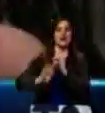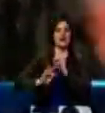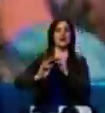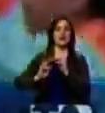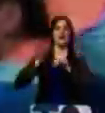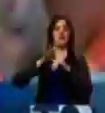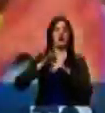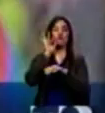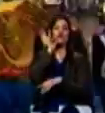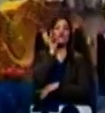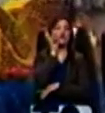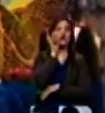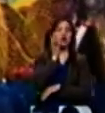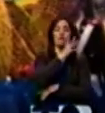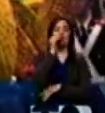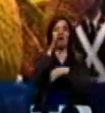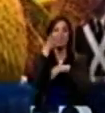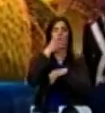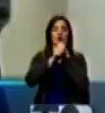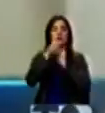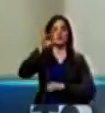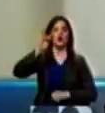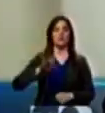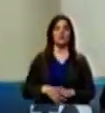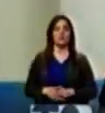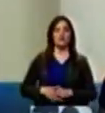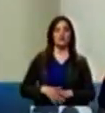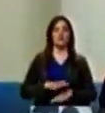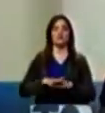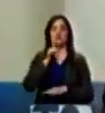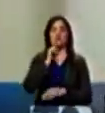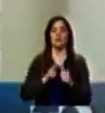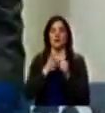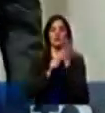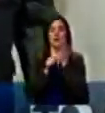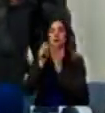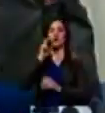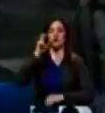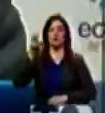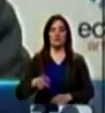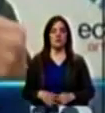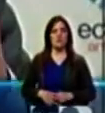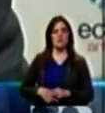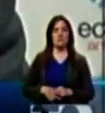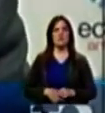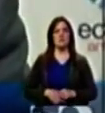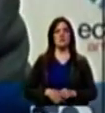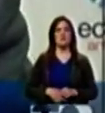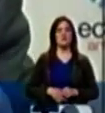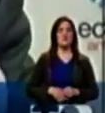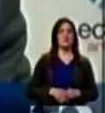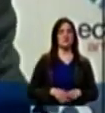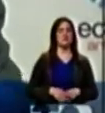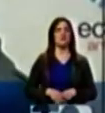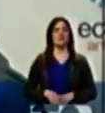de la Feria de la Fruta y de las Flores Ambato 2018. La invitación la hizo el principal de esta cartera de Estado, Enrique Ponce de León.